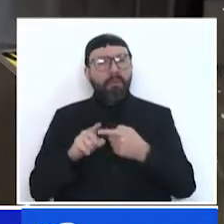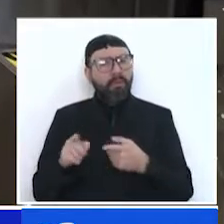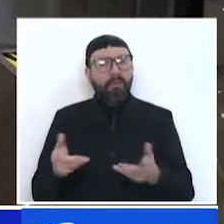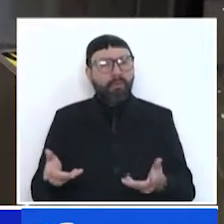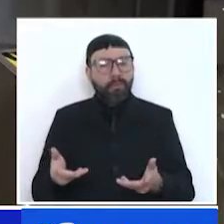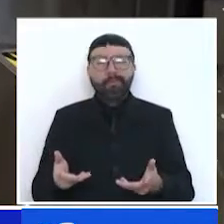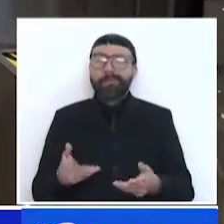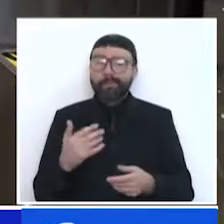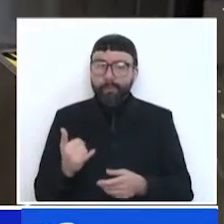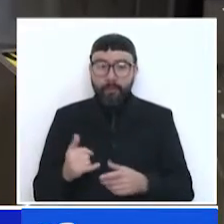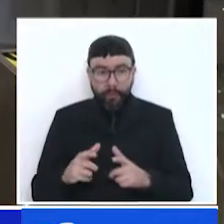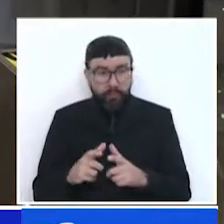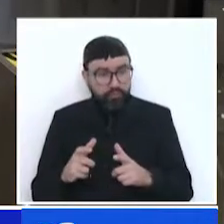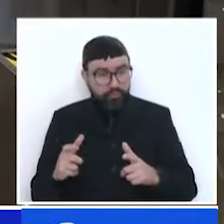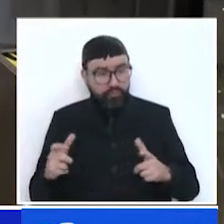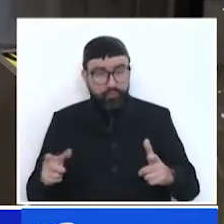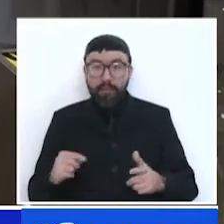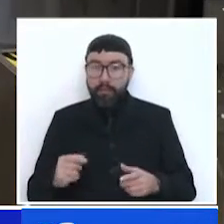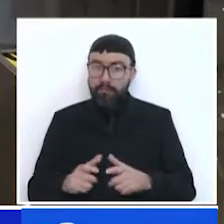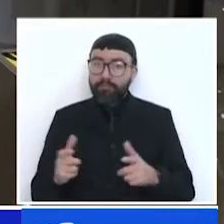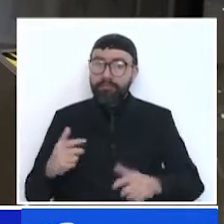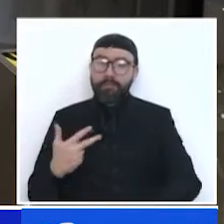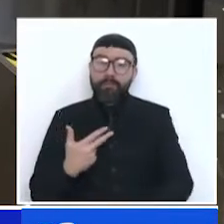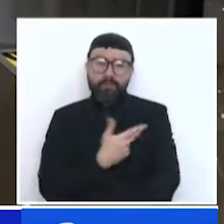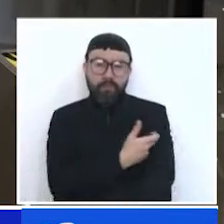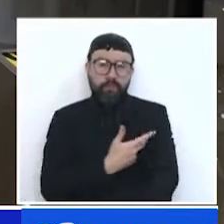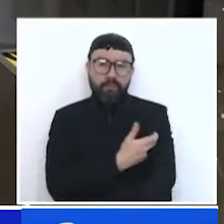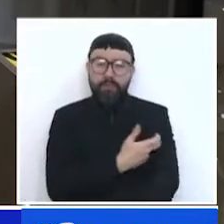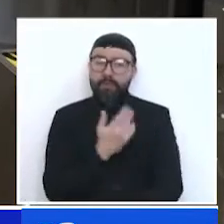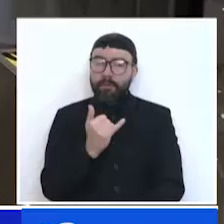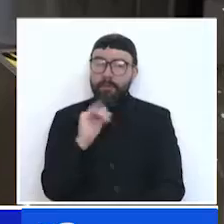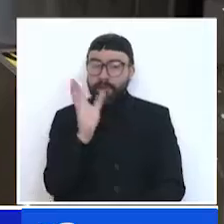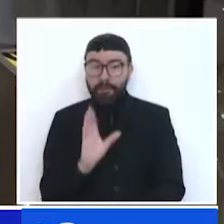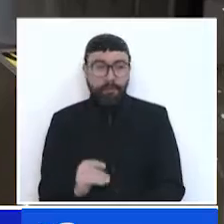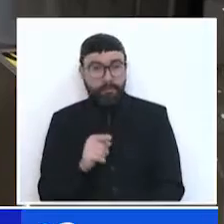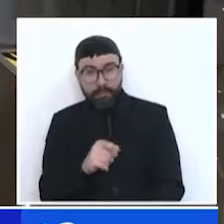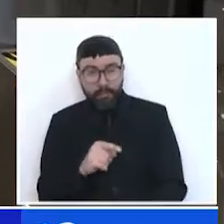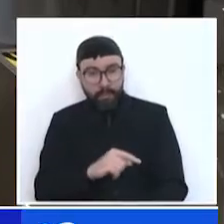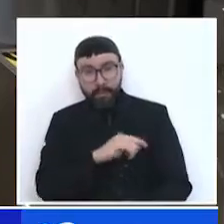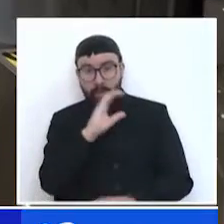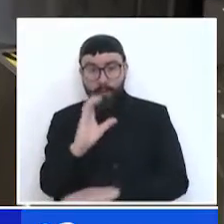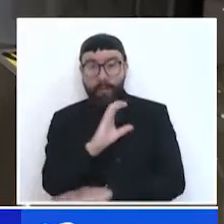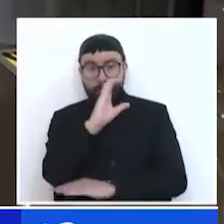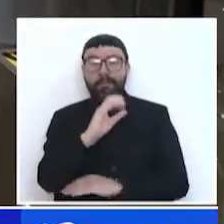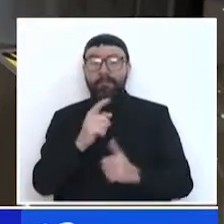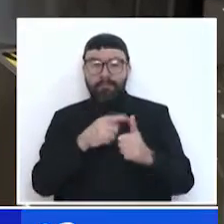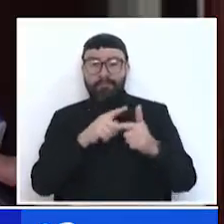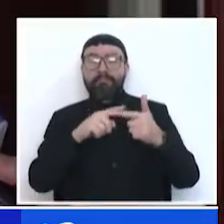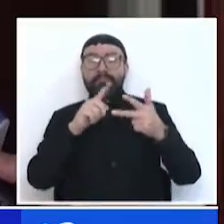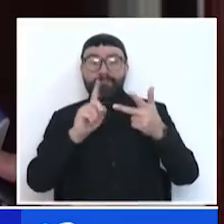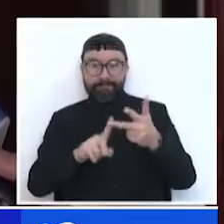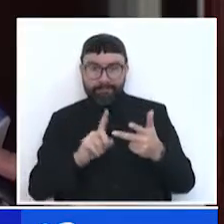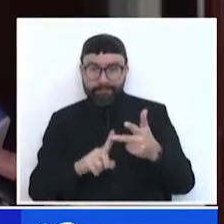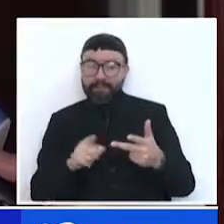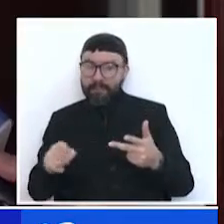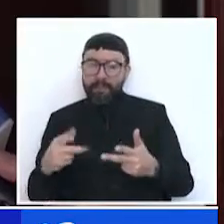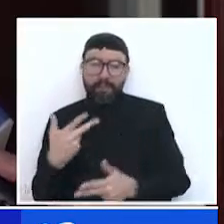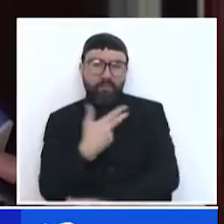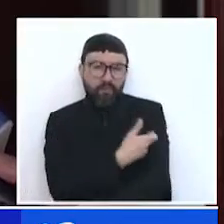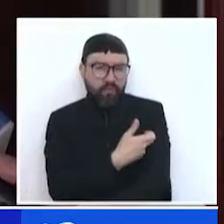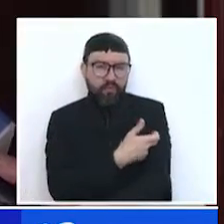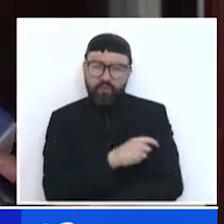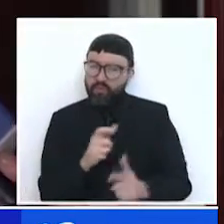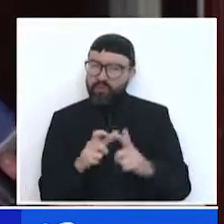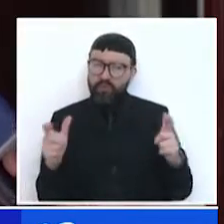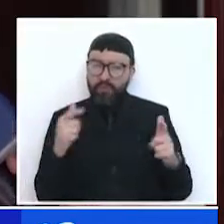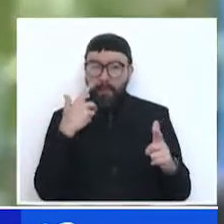del avance en el Plan Nacional de Vacunación en el departamento del Quindío, que sigue ocupando el tercer lugar a nivel nacional. Hemos aplicado un